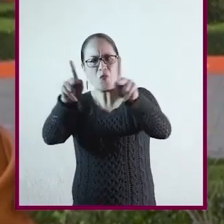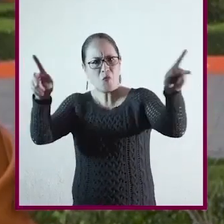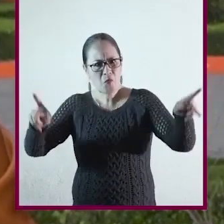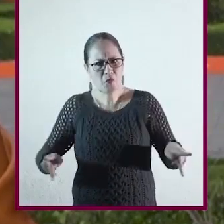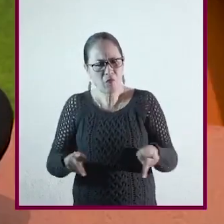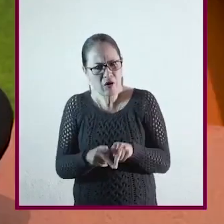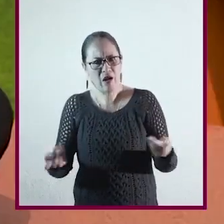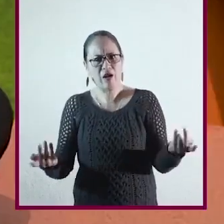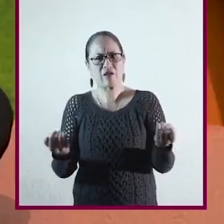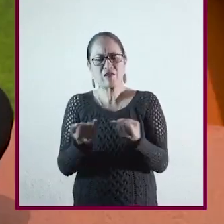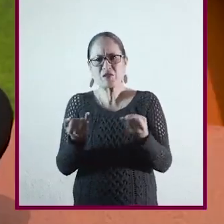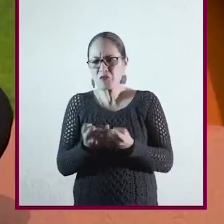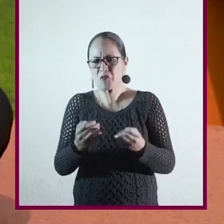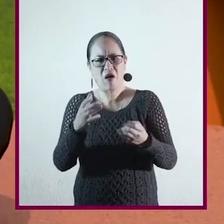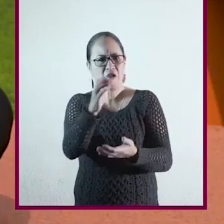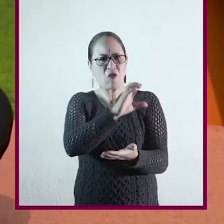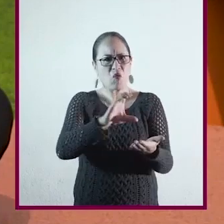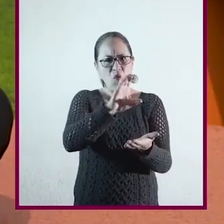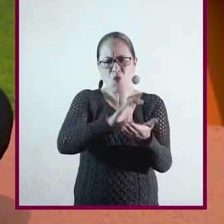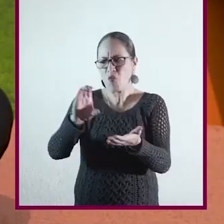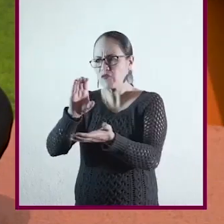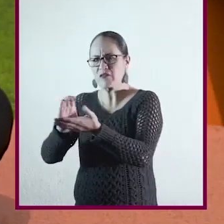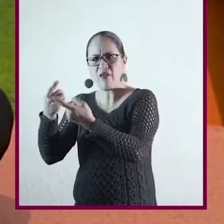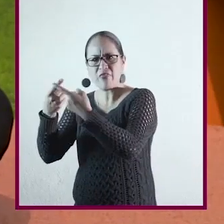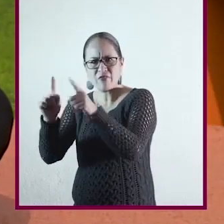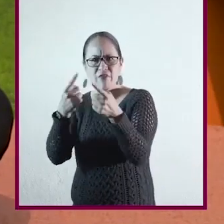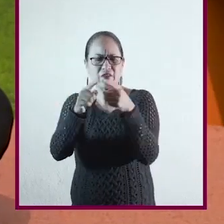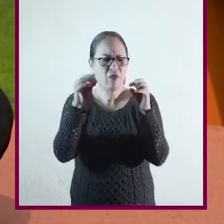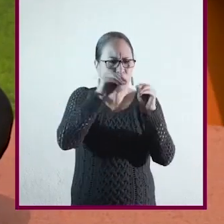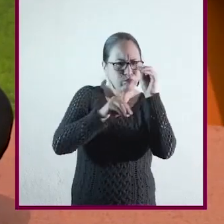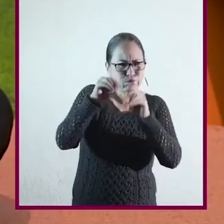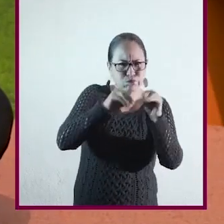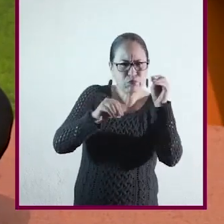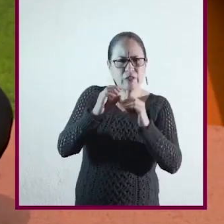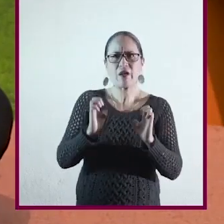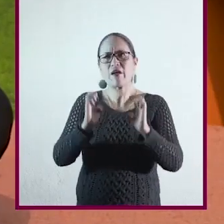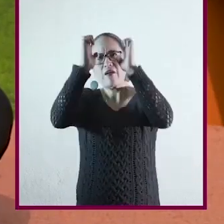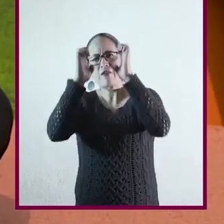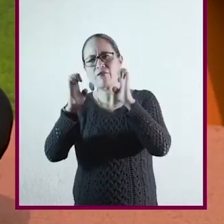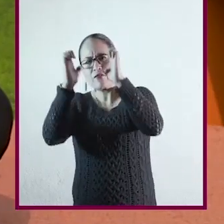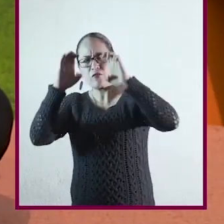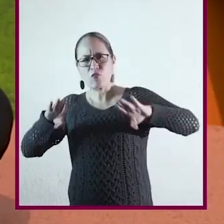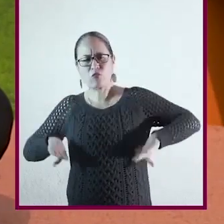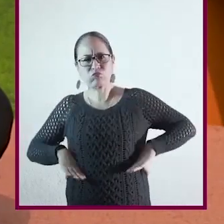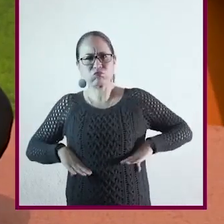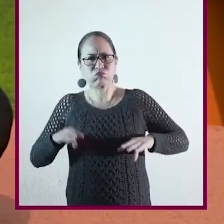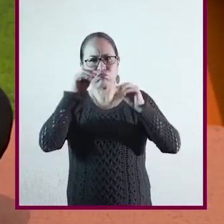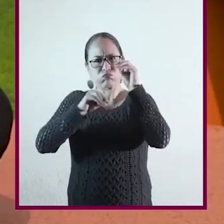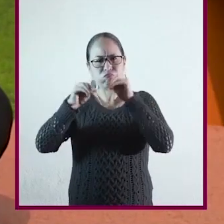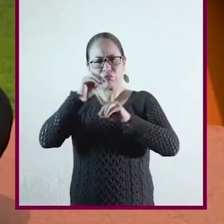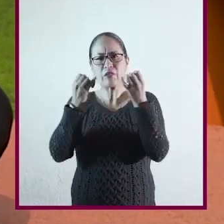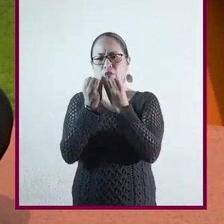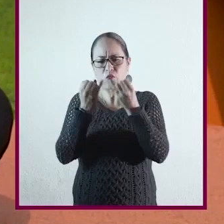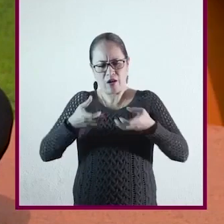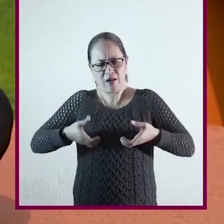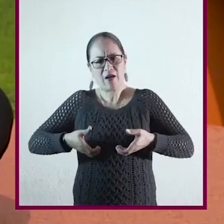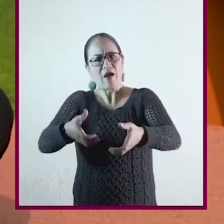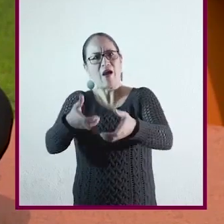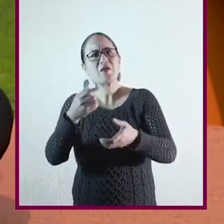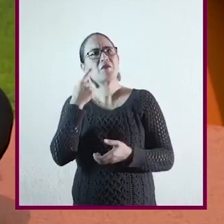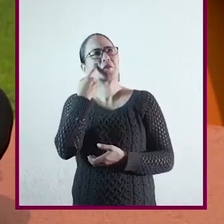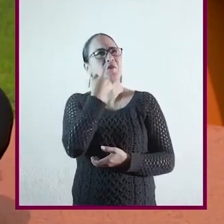plazas públicas, en el ambiente de cada colonia, su decoración y los estilos de los edificios. Al pasar por las calles de la